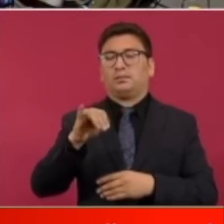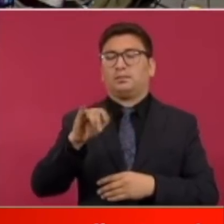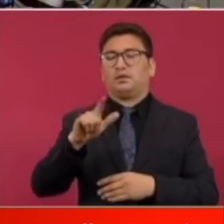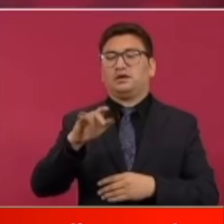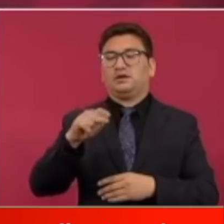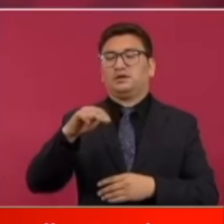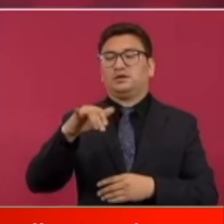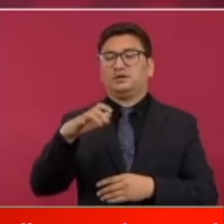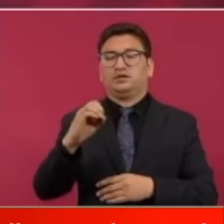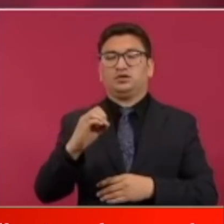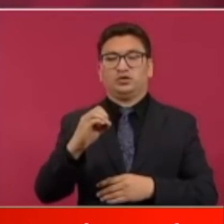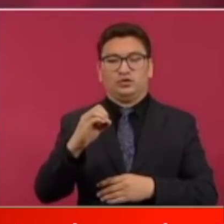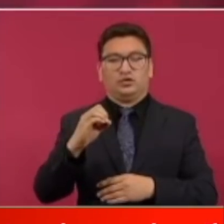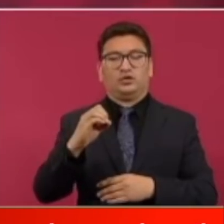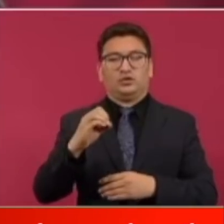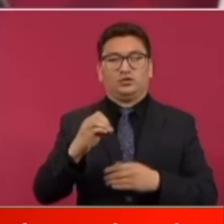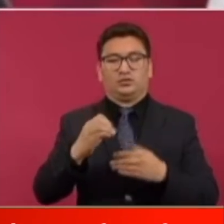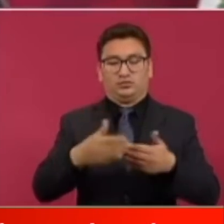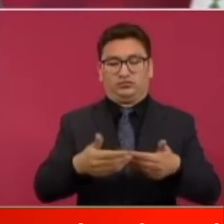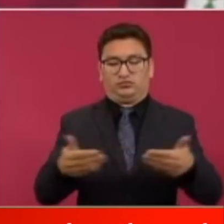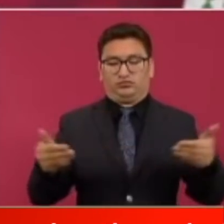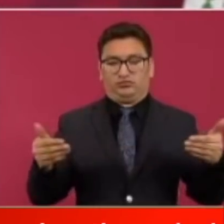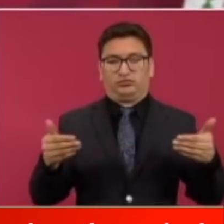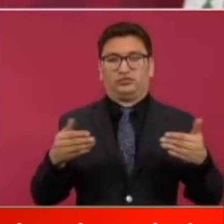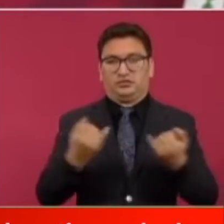que estaba amurallado